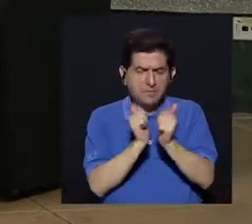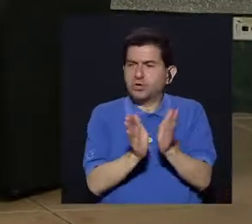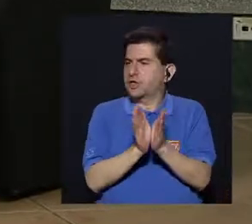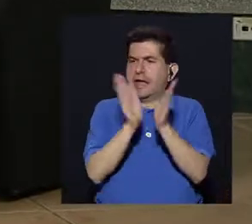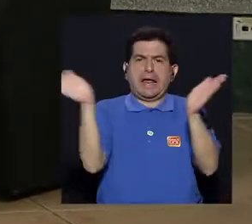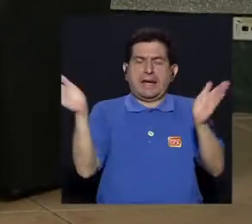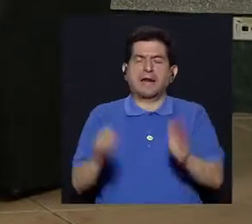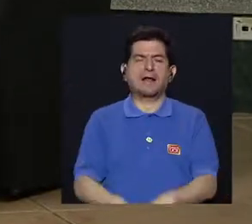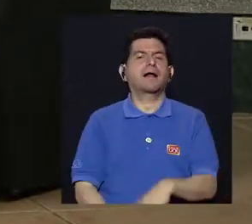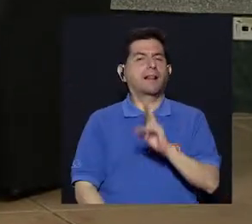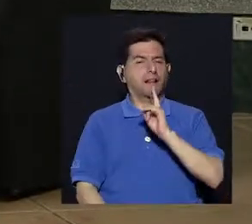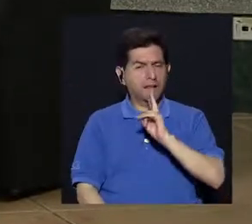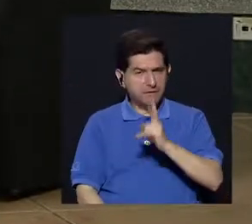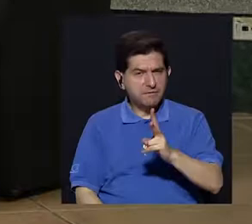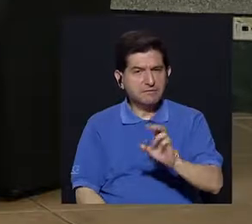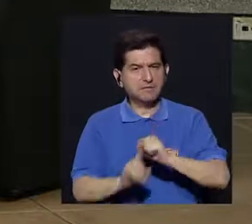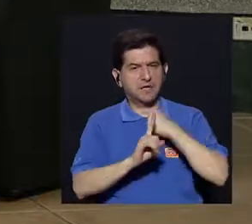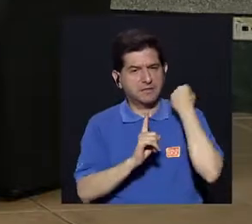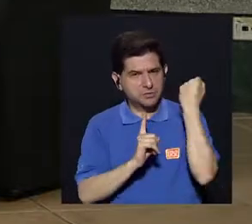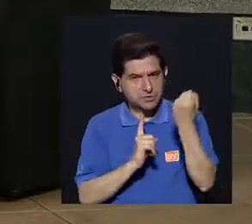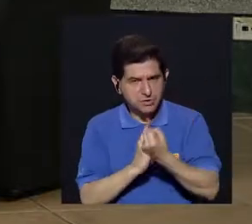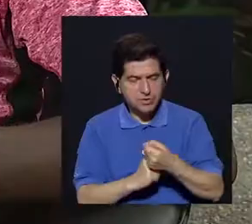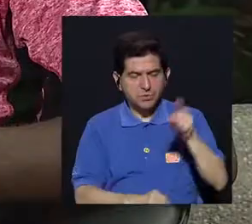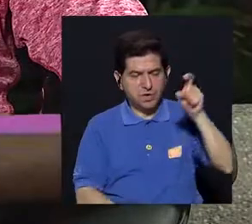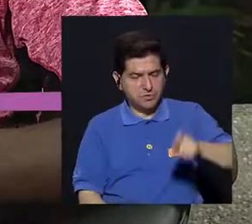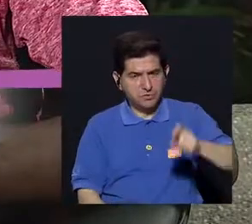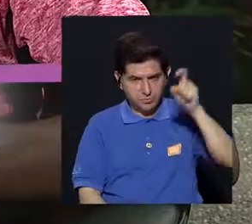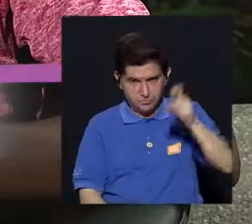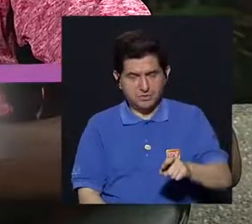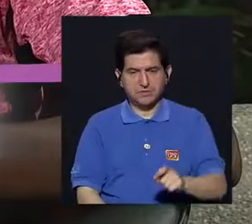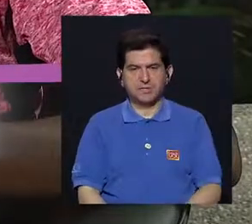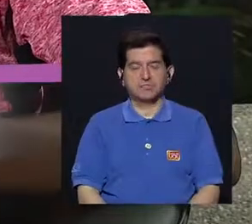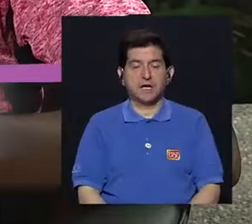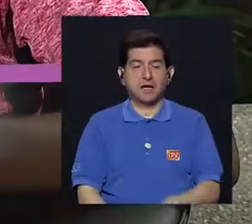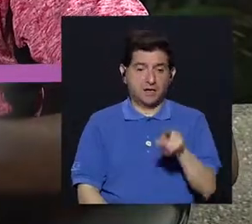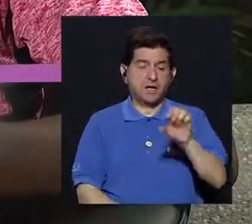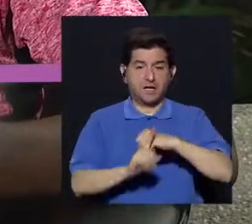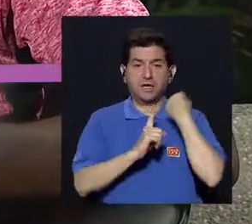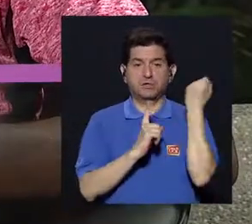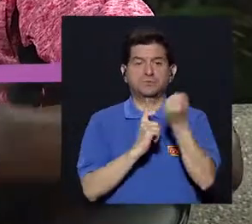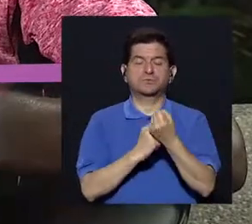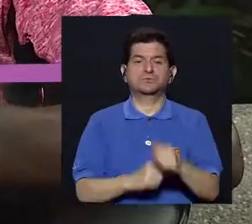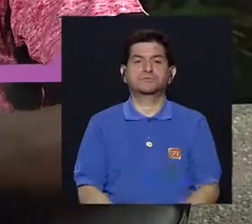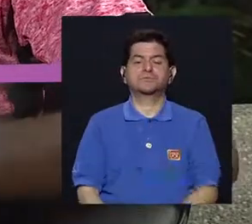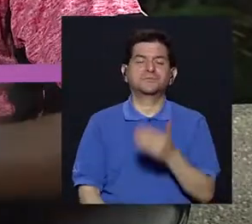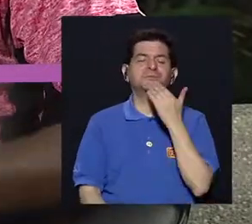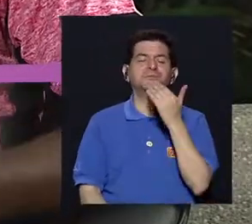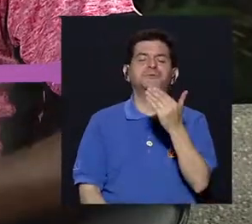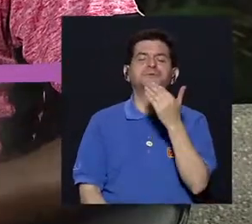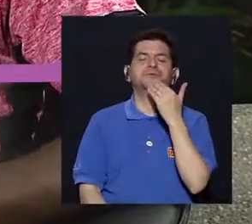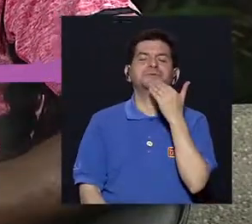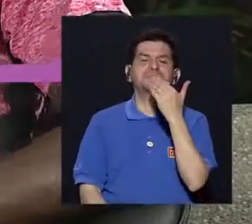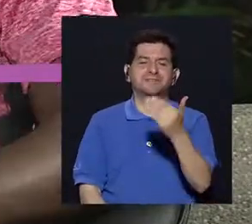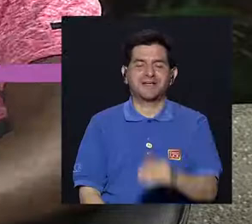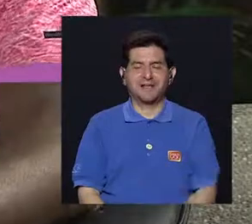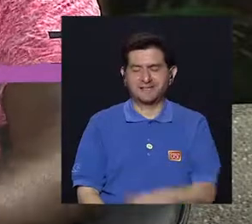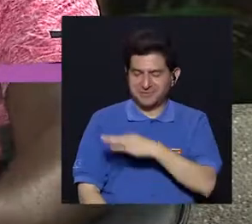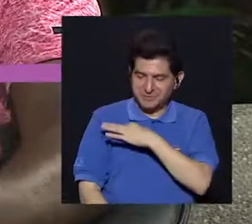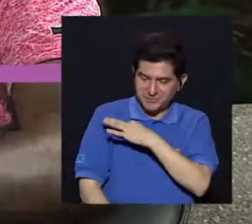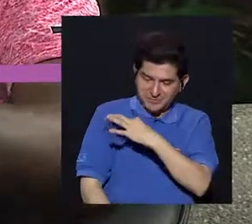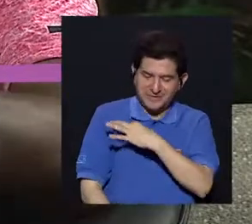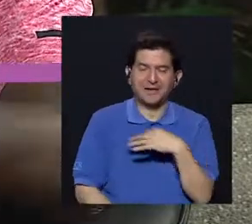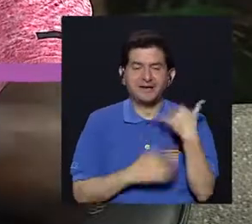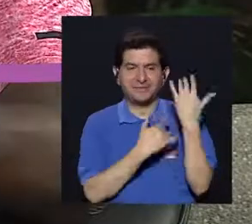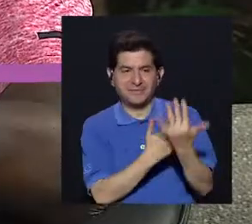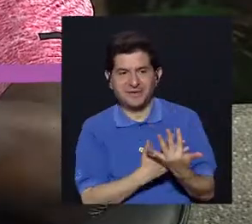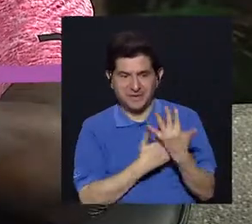general, realmente son una situación necesaria a nivel de sociedad. Bueno, hey, muchas gracias por haberme invitado